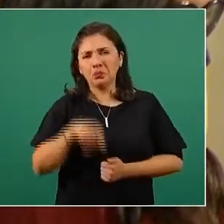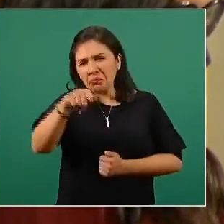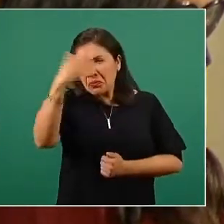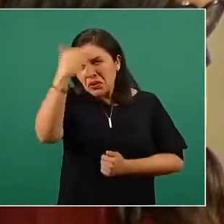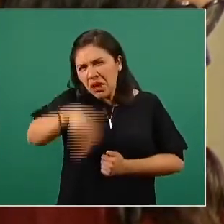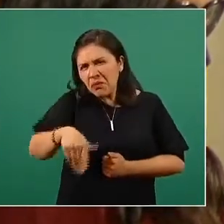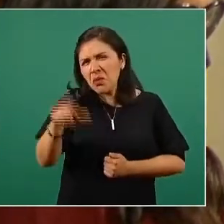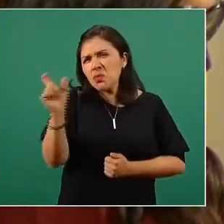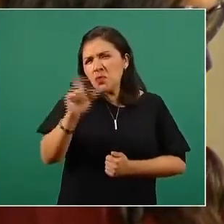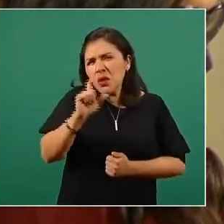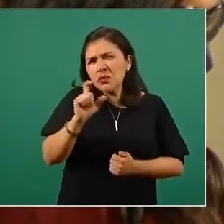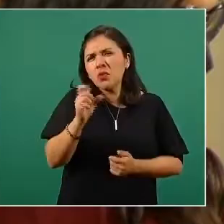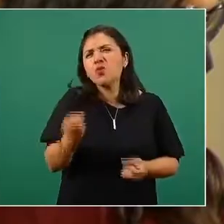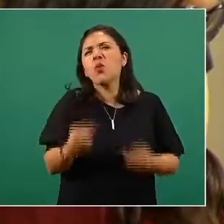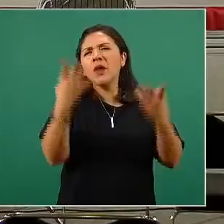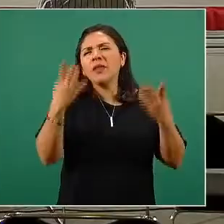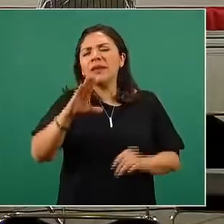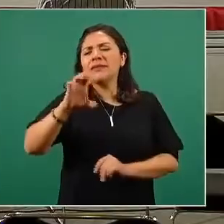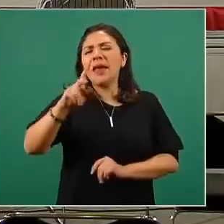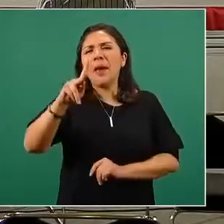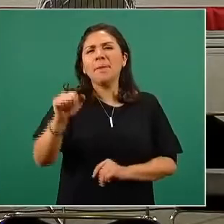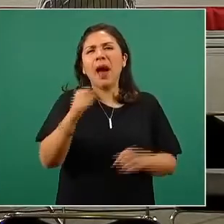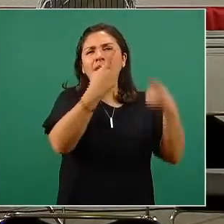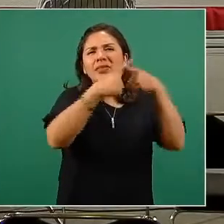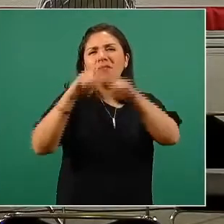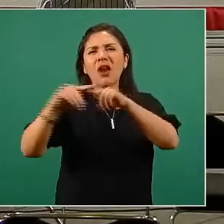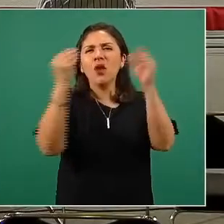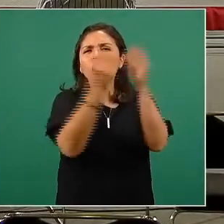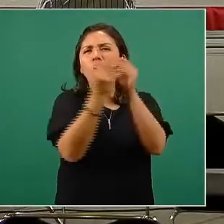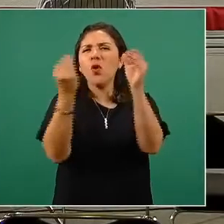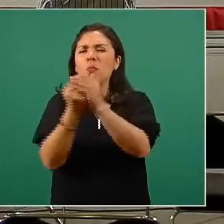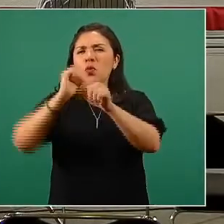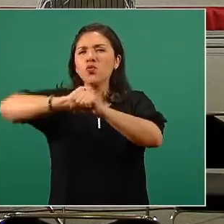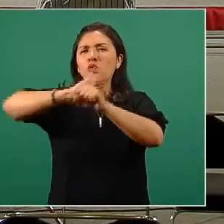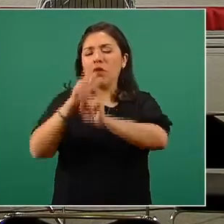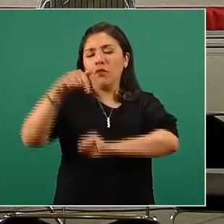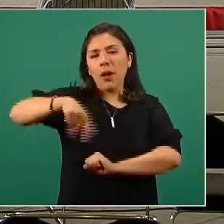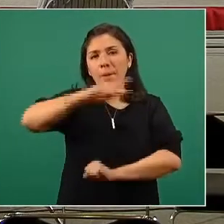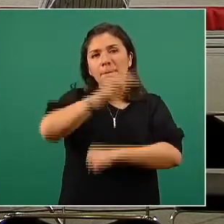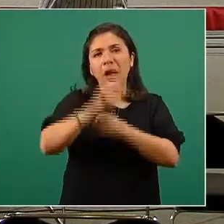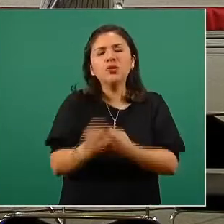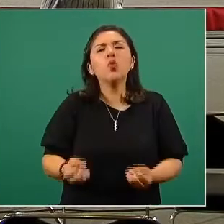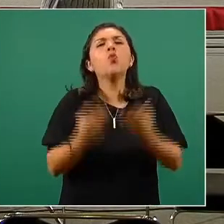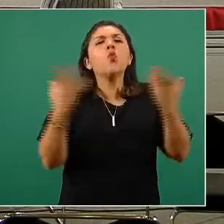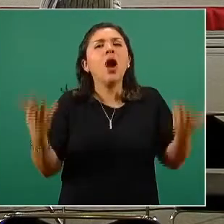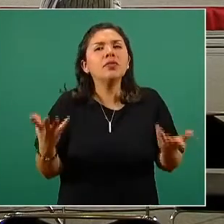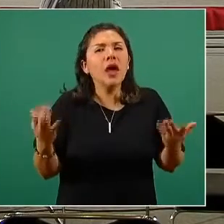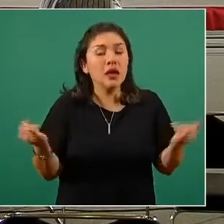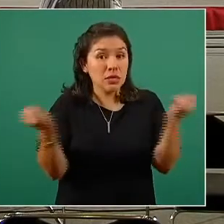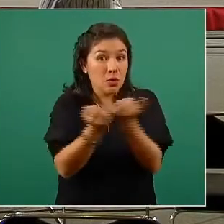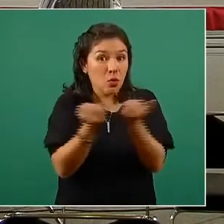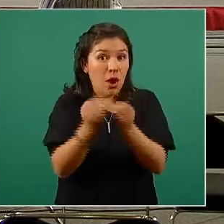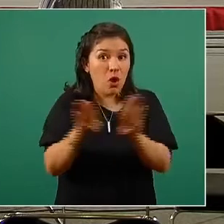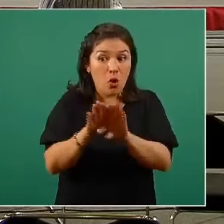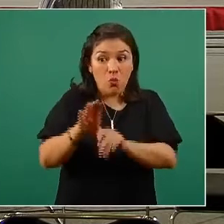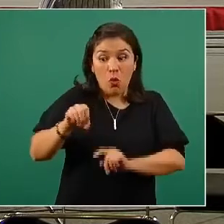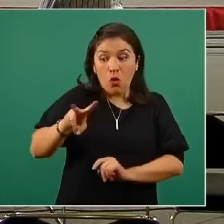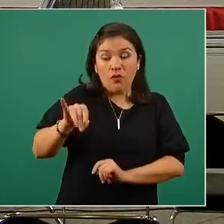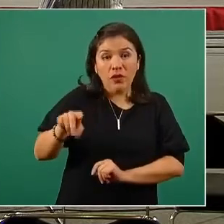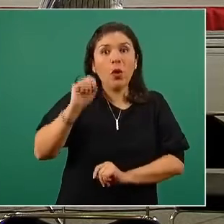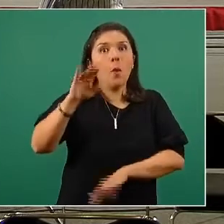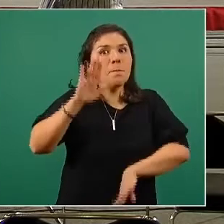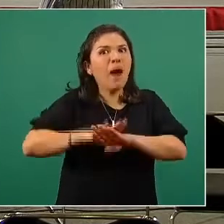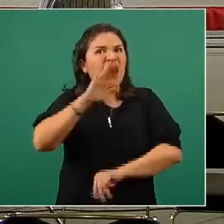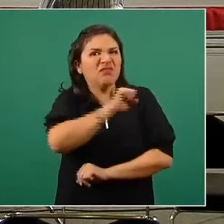calculado un cálculo de cuántas cepas de coronavirus hay en nuestro país, igual al coronavirus o